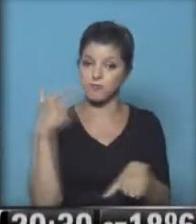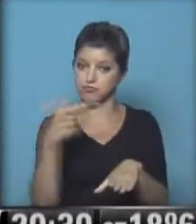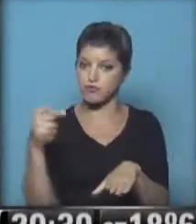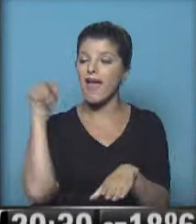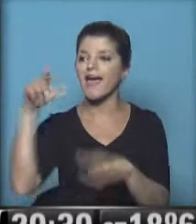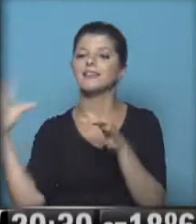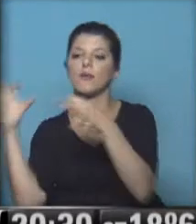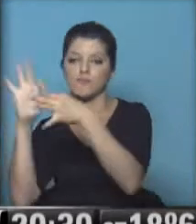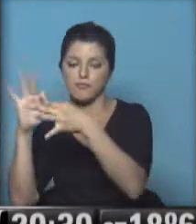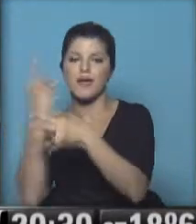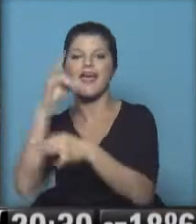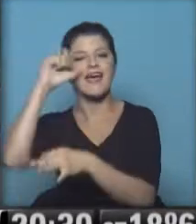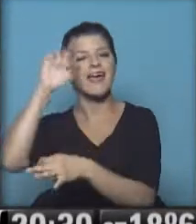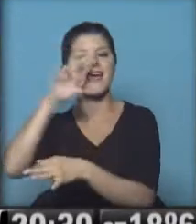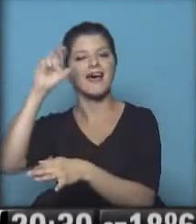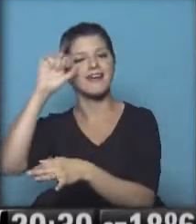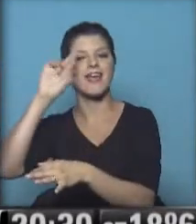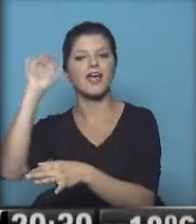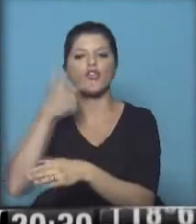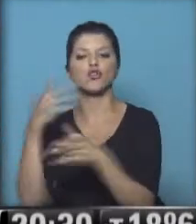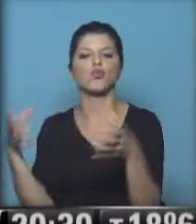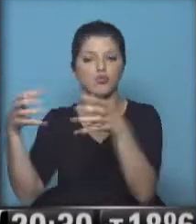banda Guerreros Unidos.